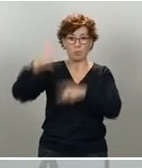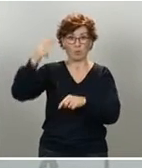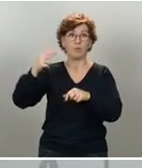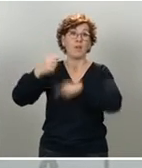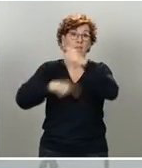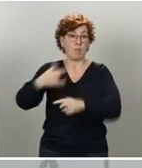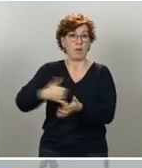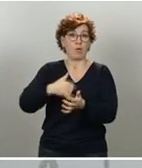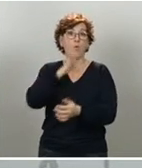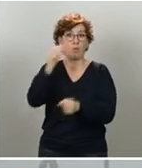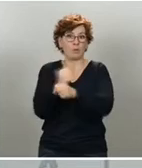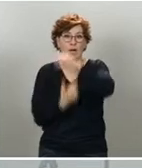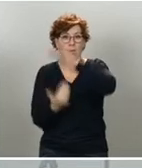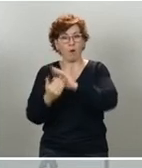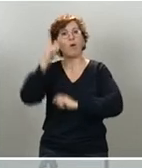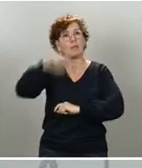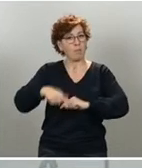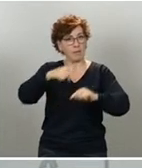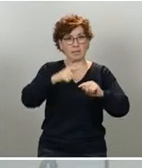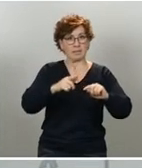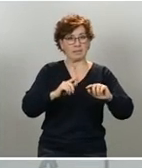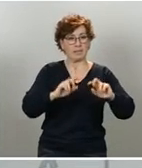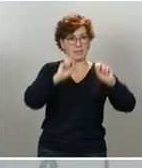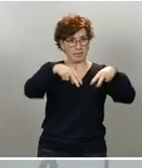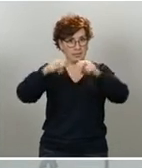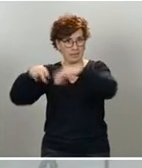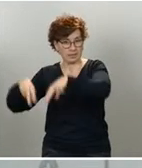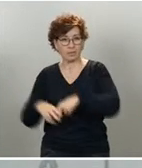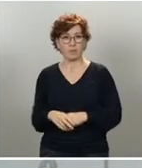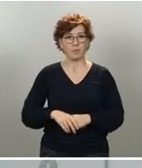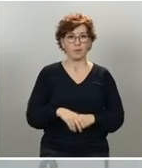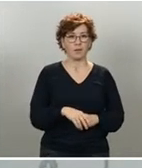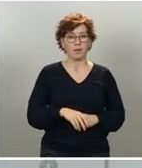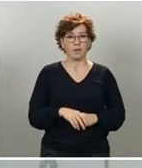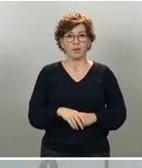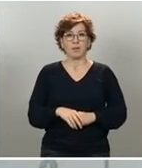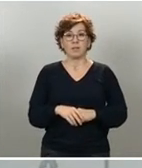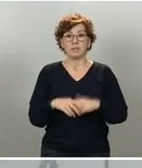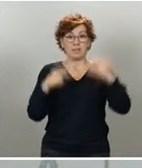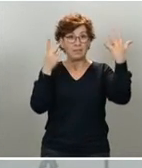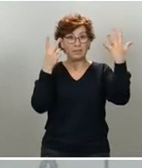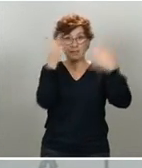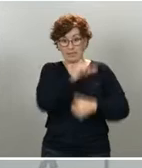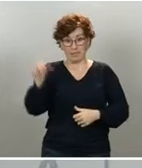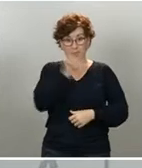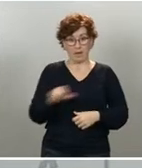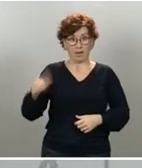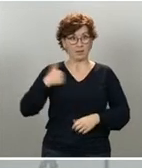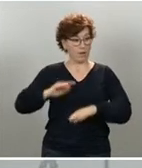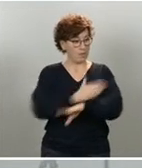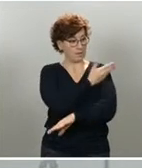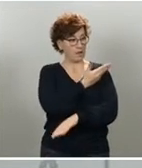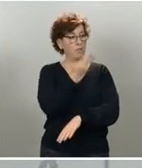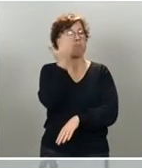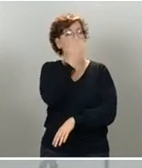la actividad económica. 7 semanas después podemos calcular con más precisión